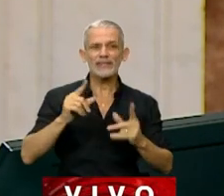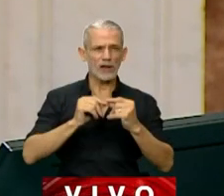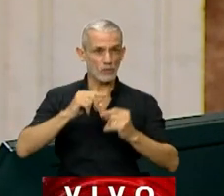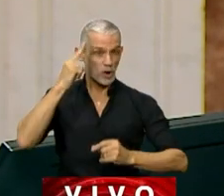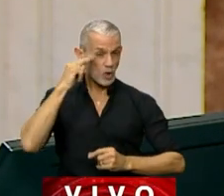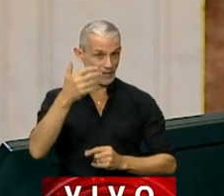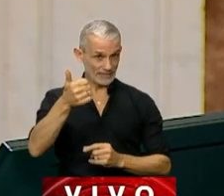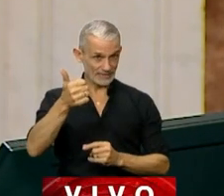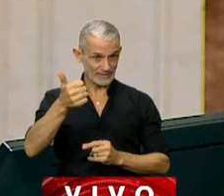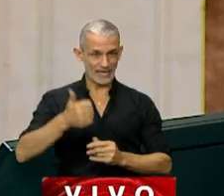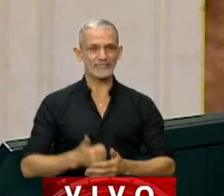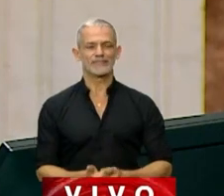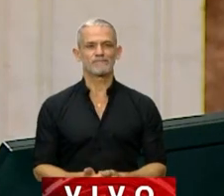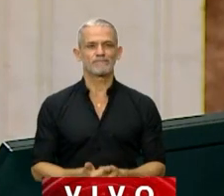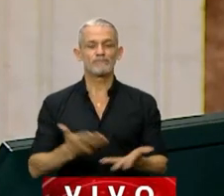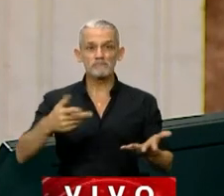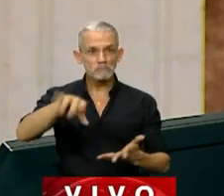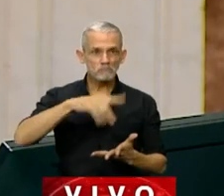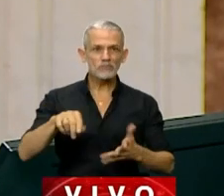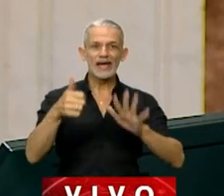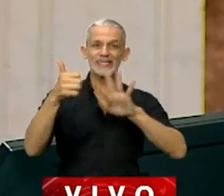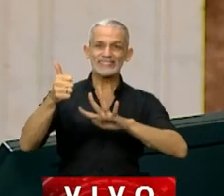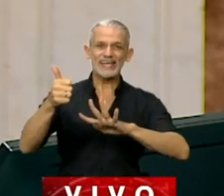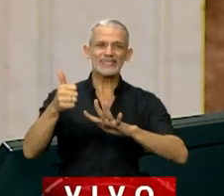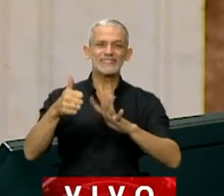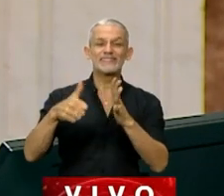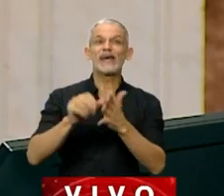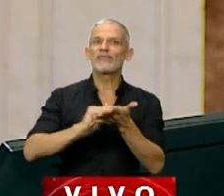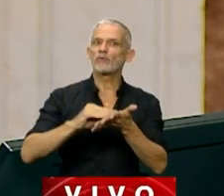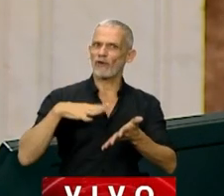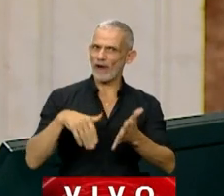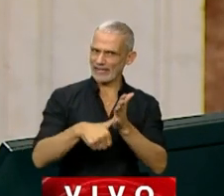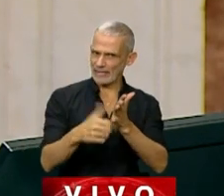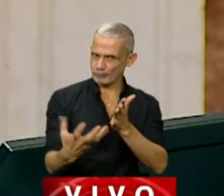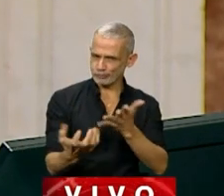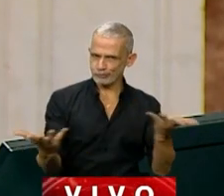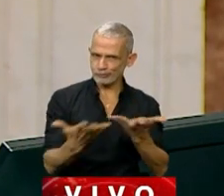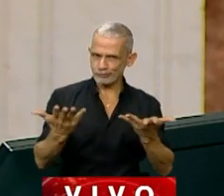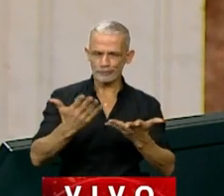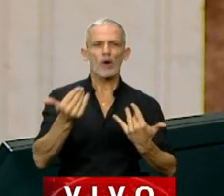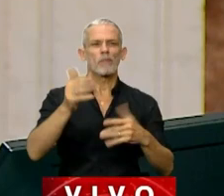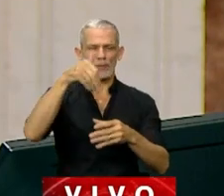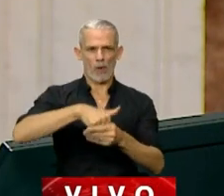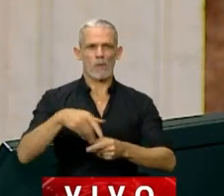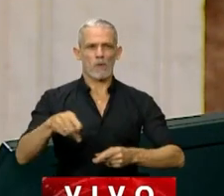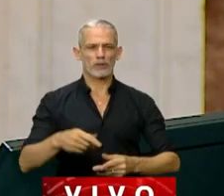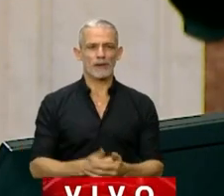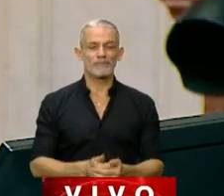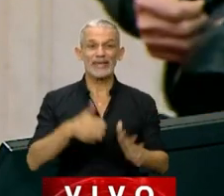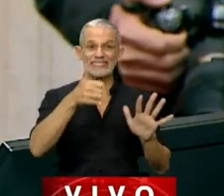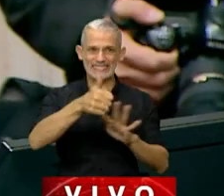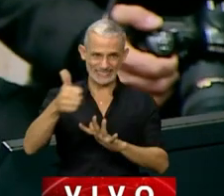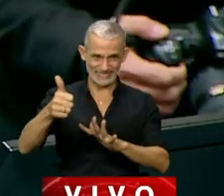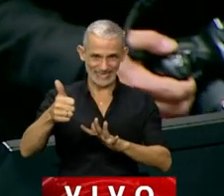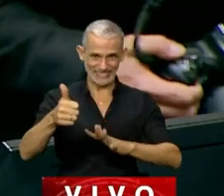número 96. Cuando los 6 diputados que faltan loguearse se logueen, vamos a ponerlo,